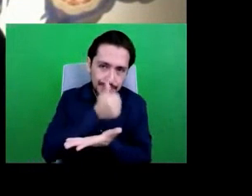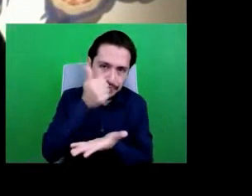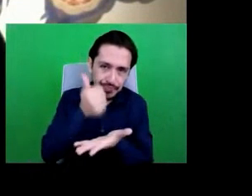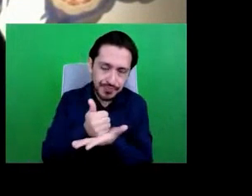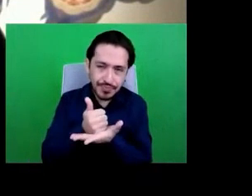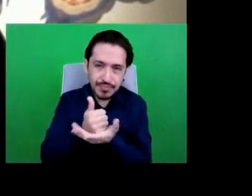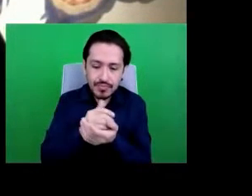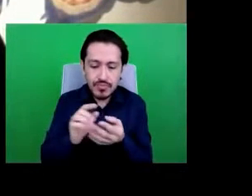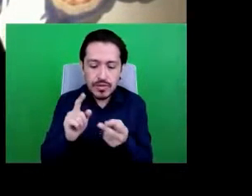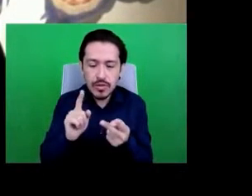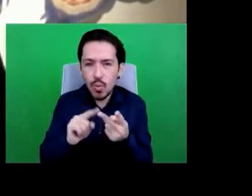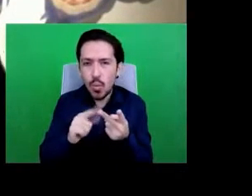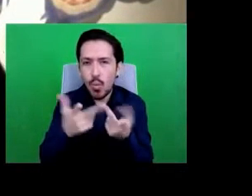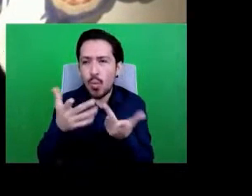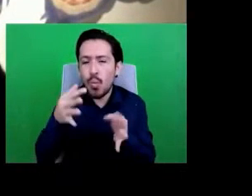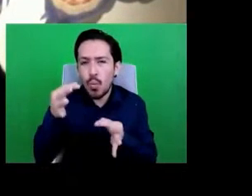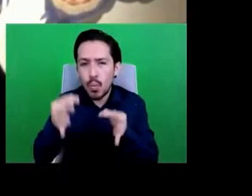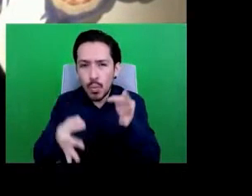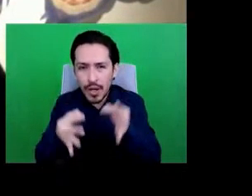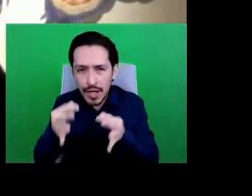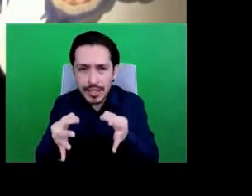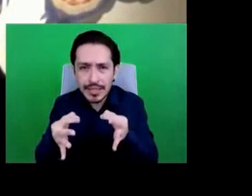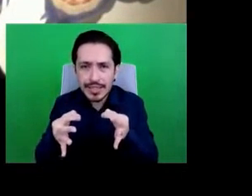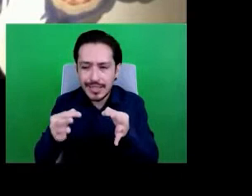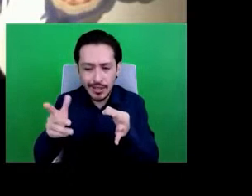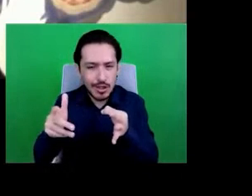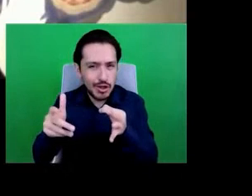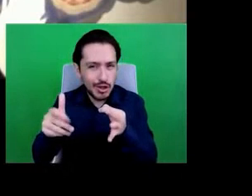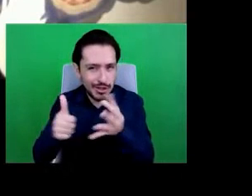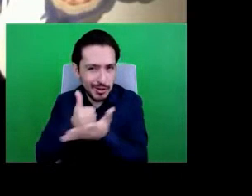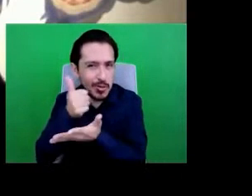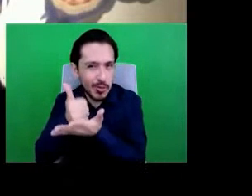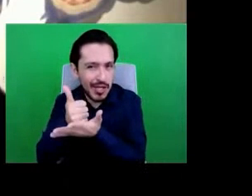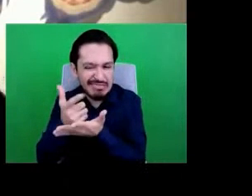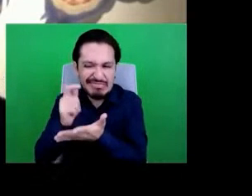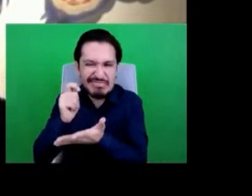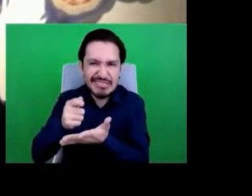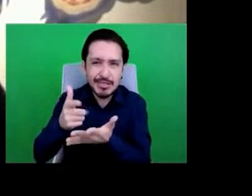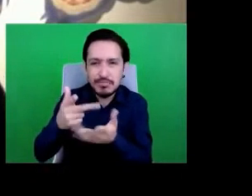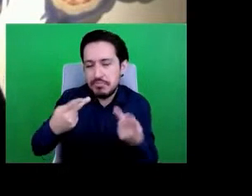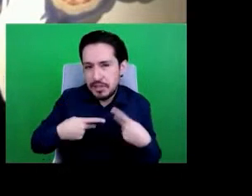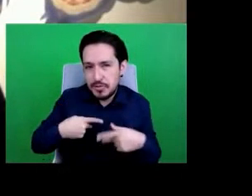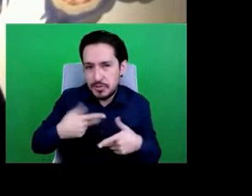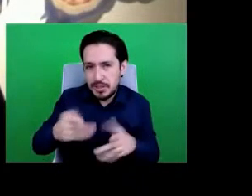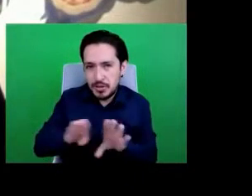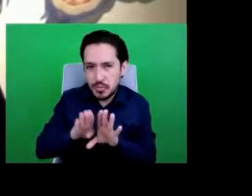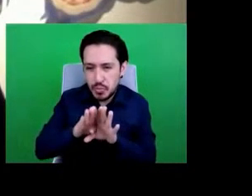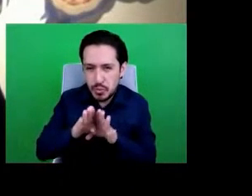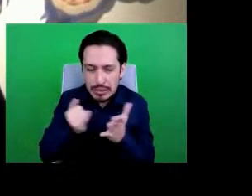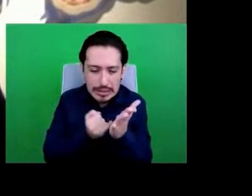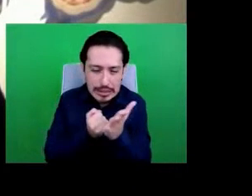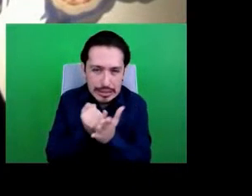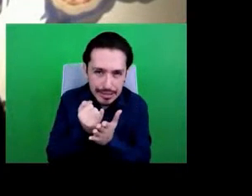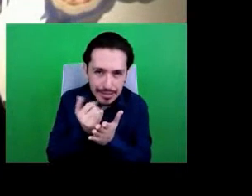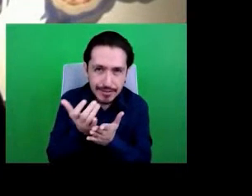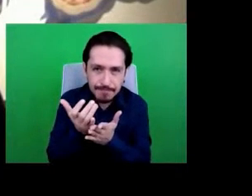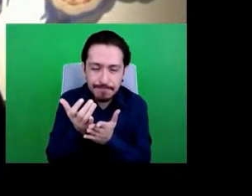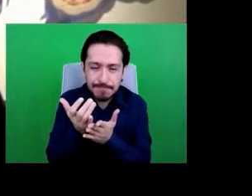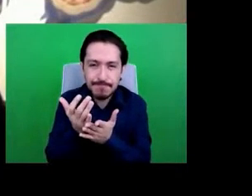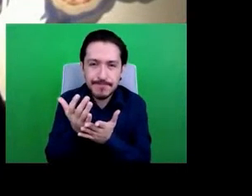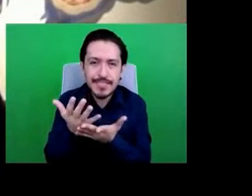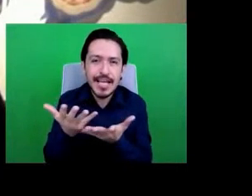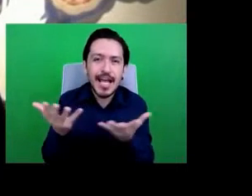jueces ciudadanos, que es algo que se hace en el